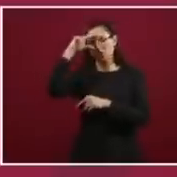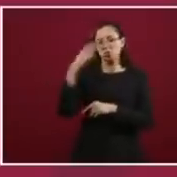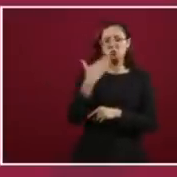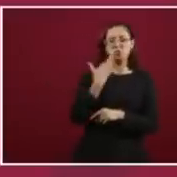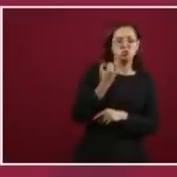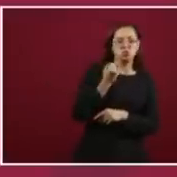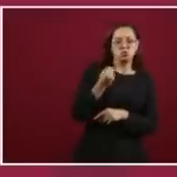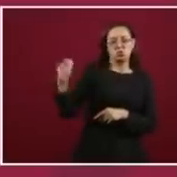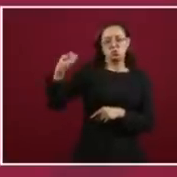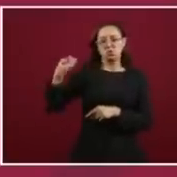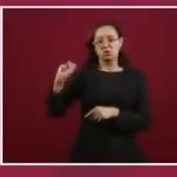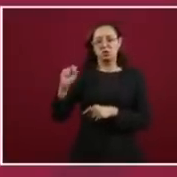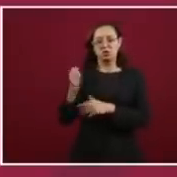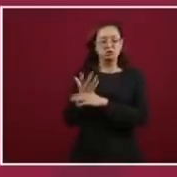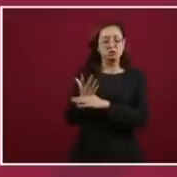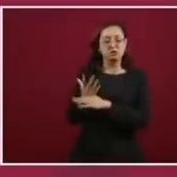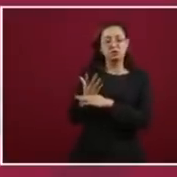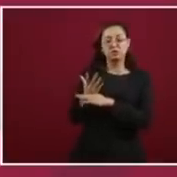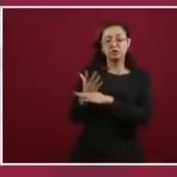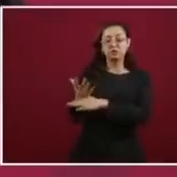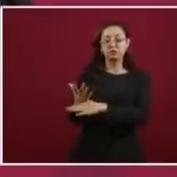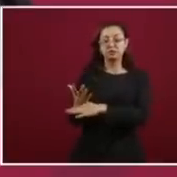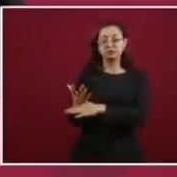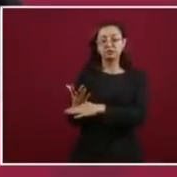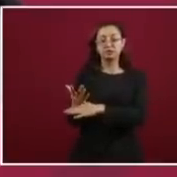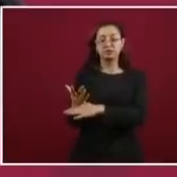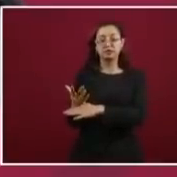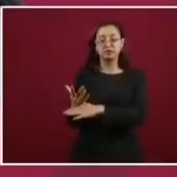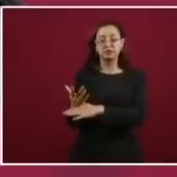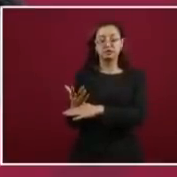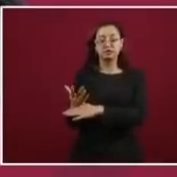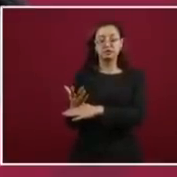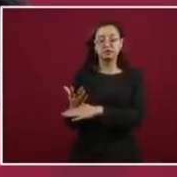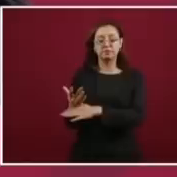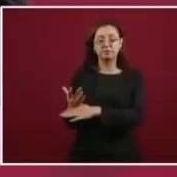hablaban de que era poco